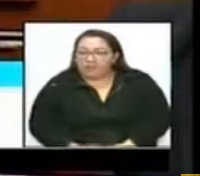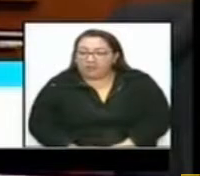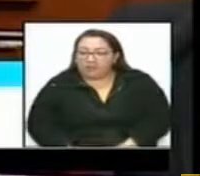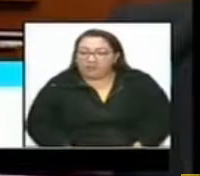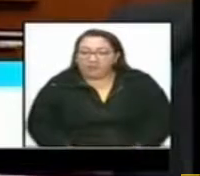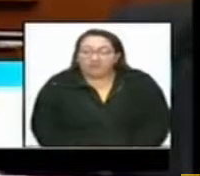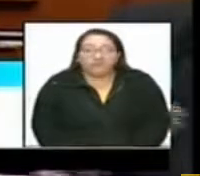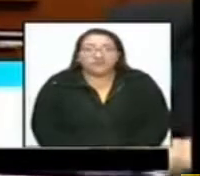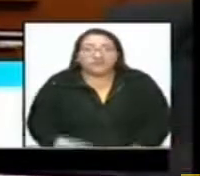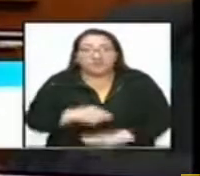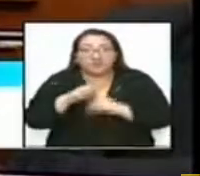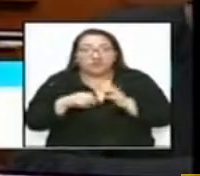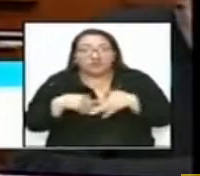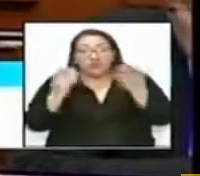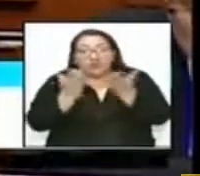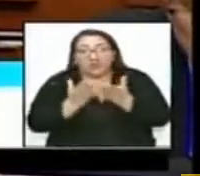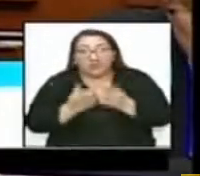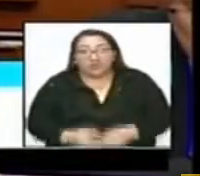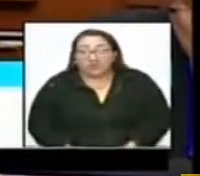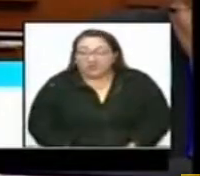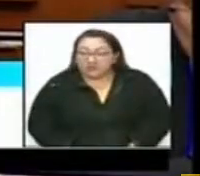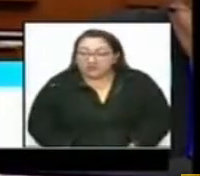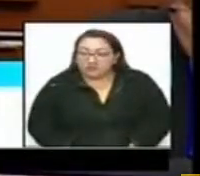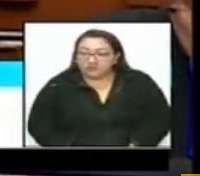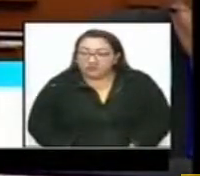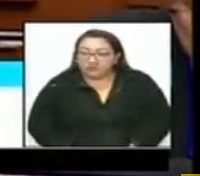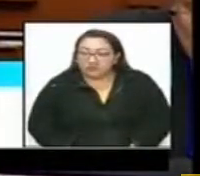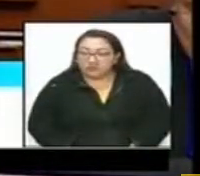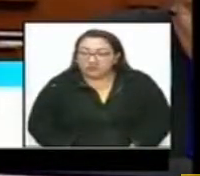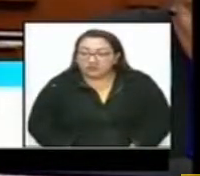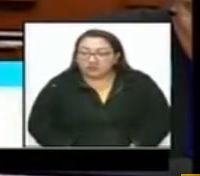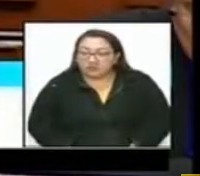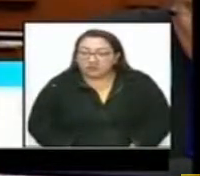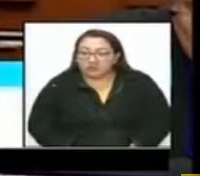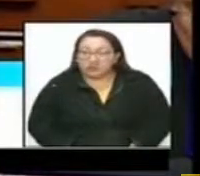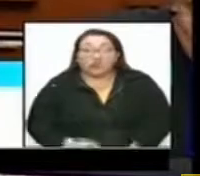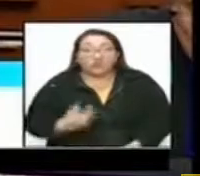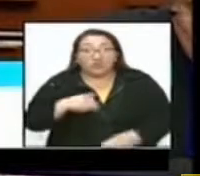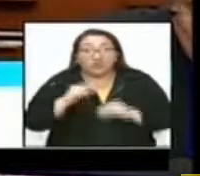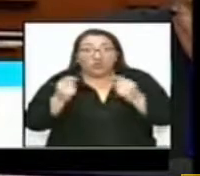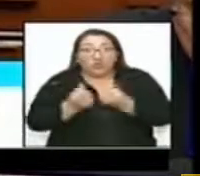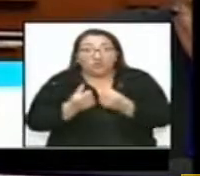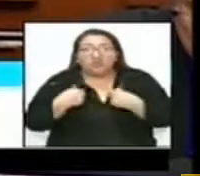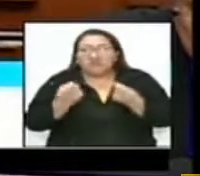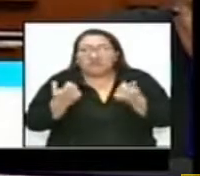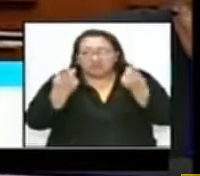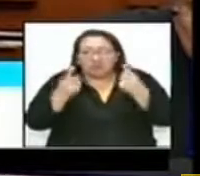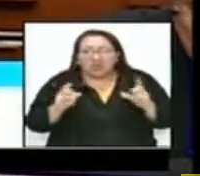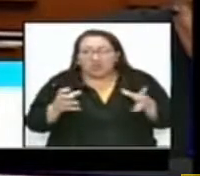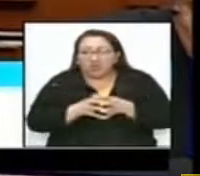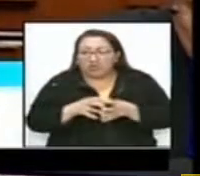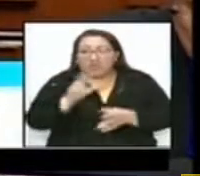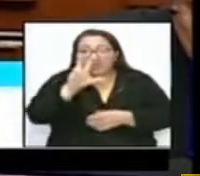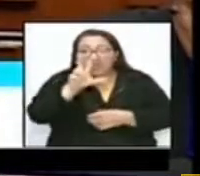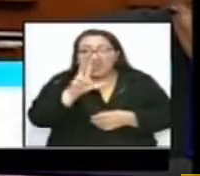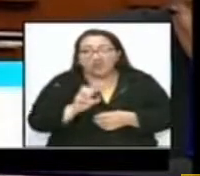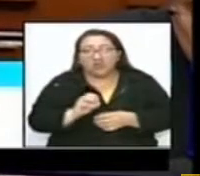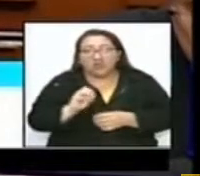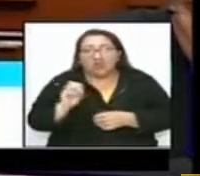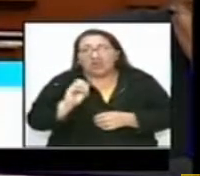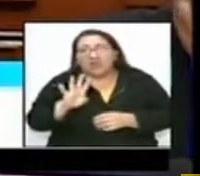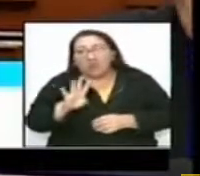son proyectos que pueden ser estudiados de hecho en la célula parlamentaria aprista estamos casi de acuerdo con tres o hasta